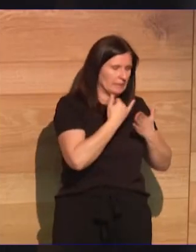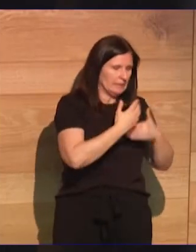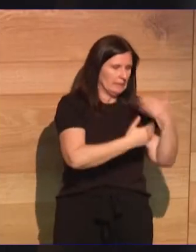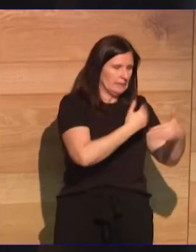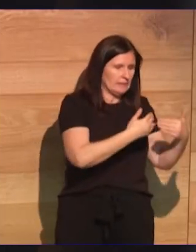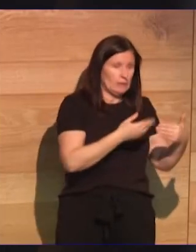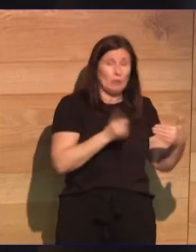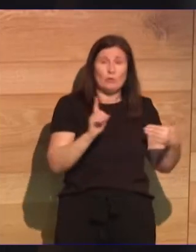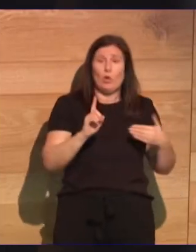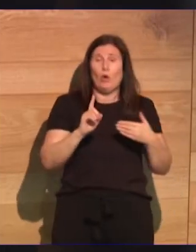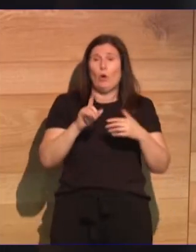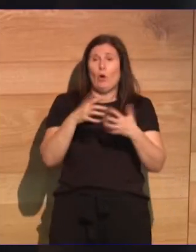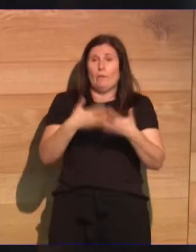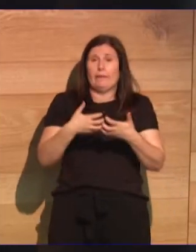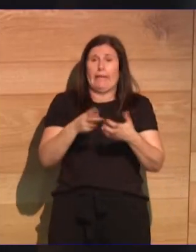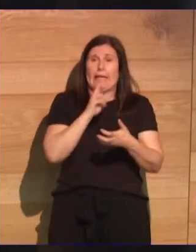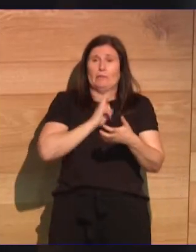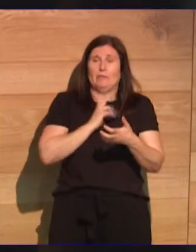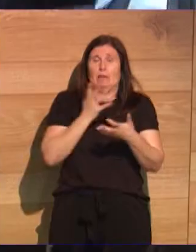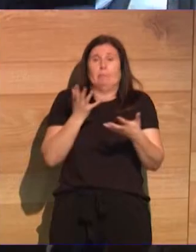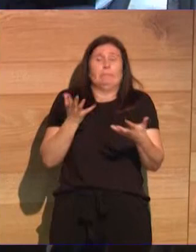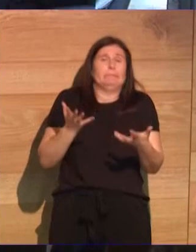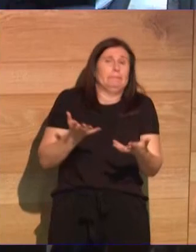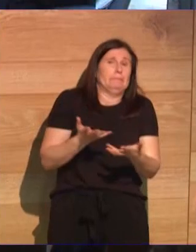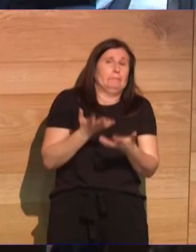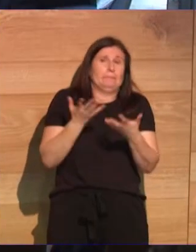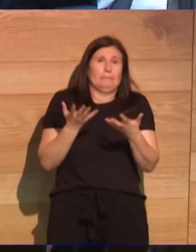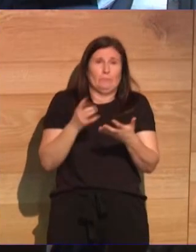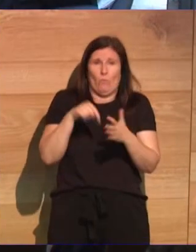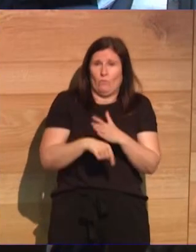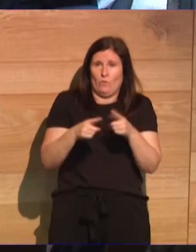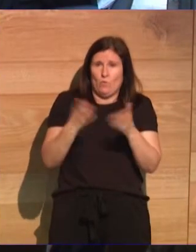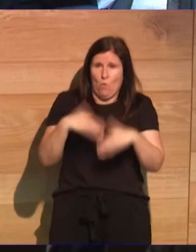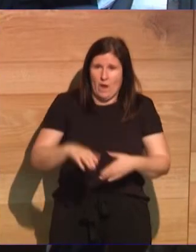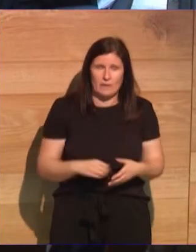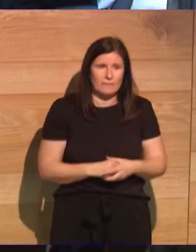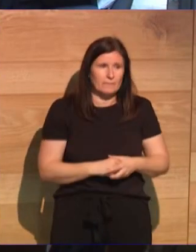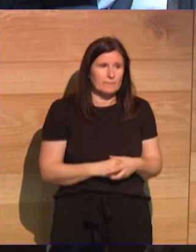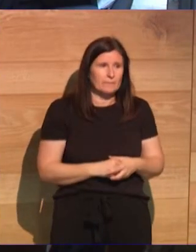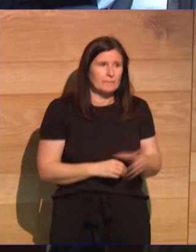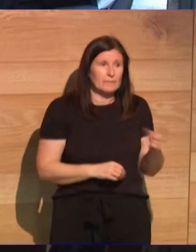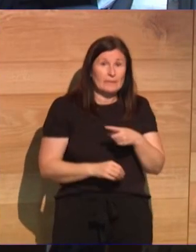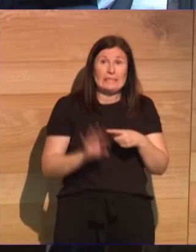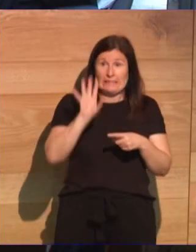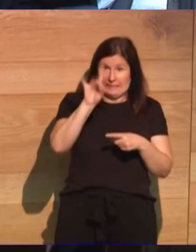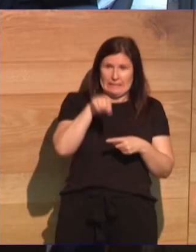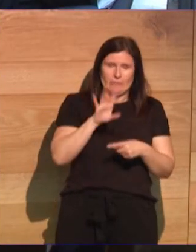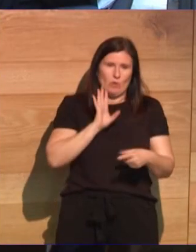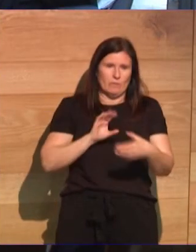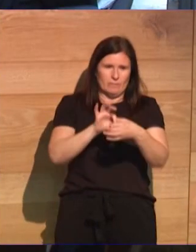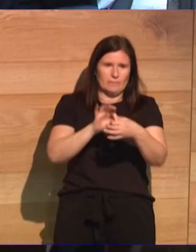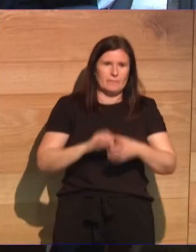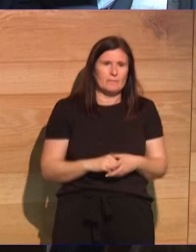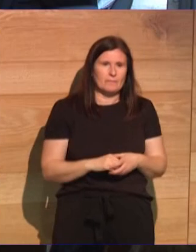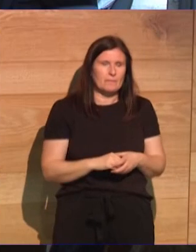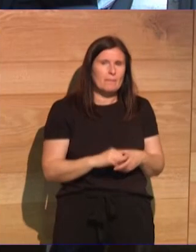bullet points, ¿no? Sí, yo aquí solo un punto de lo que estabas comentando y es aclarar que ahora